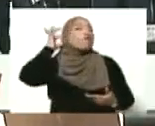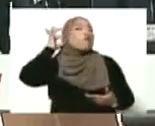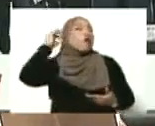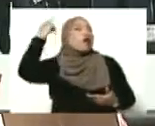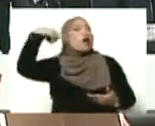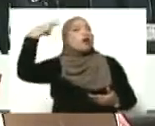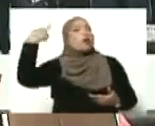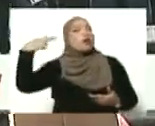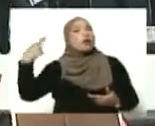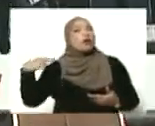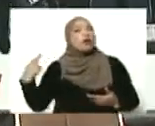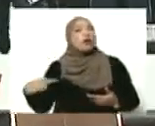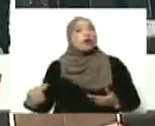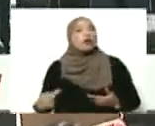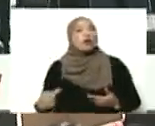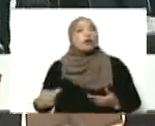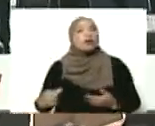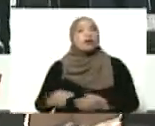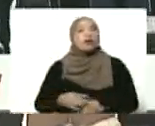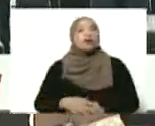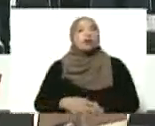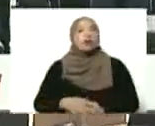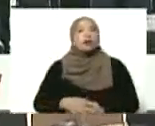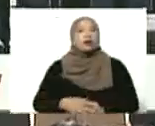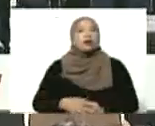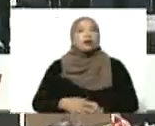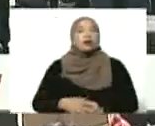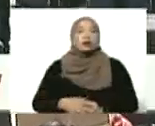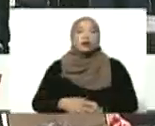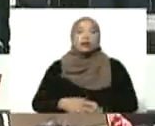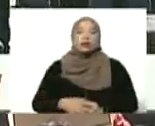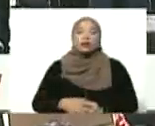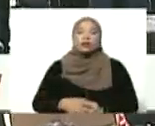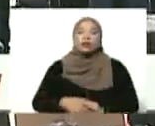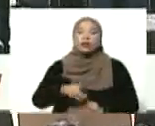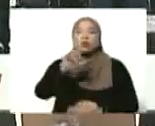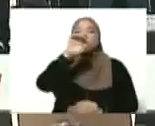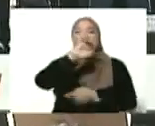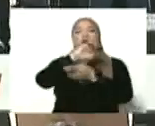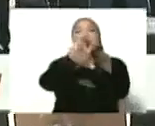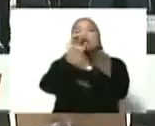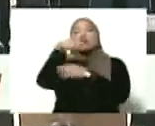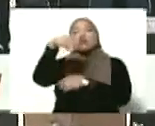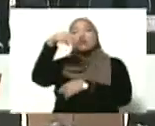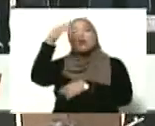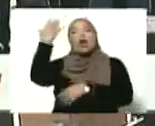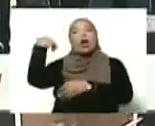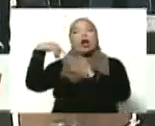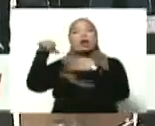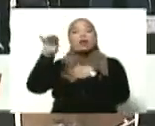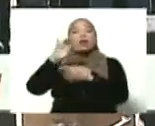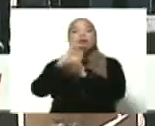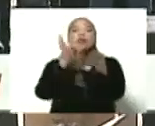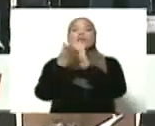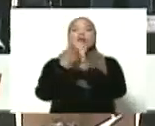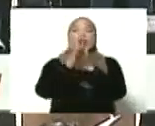La canción de mi abuela, pues, que no sabía de geometría, pero una